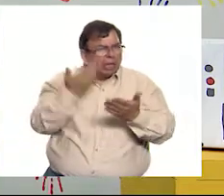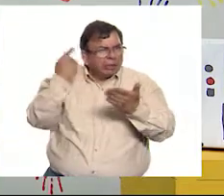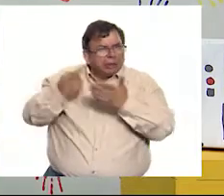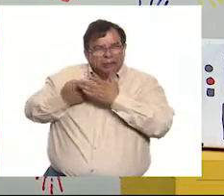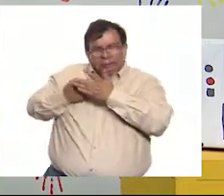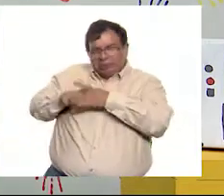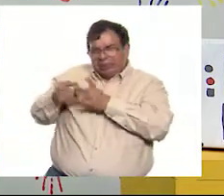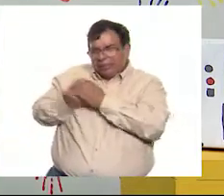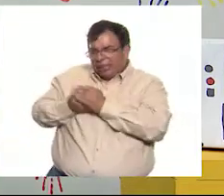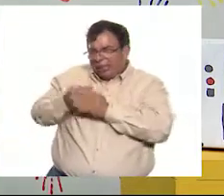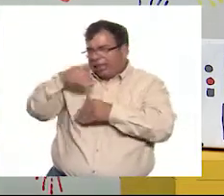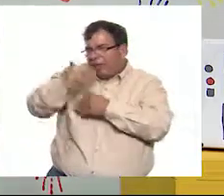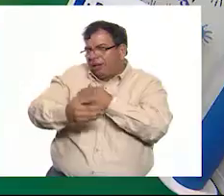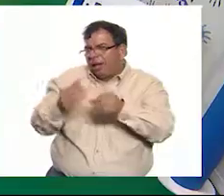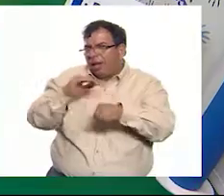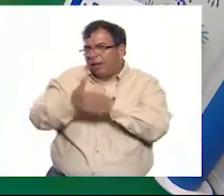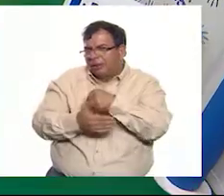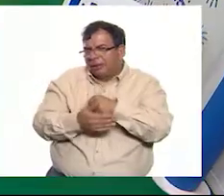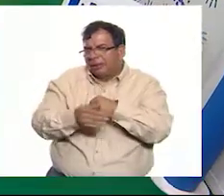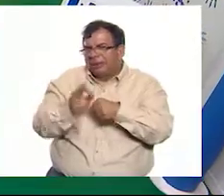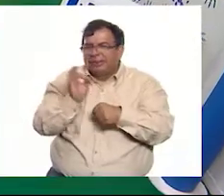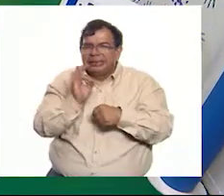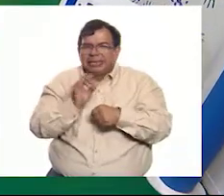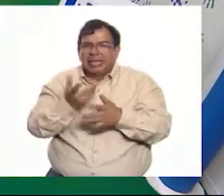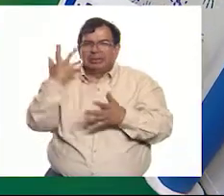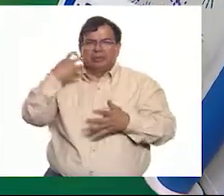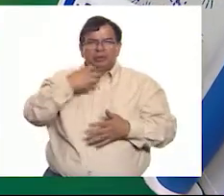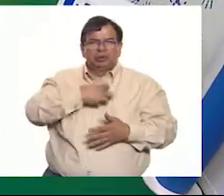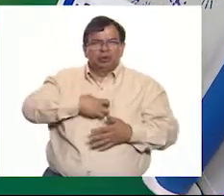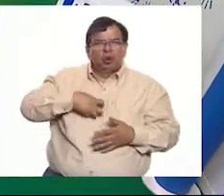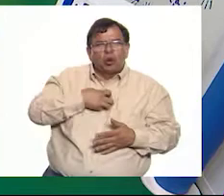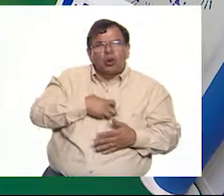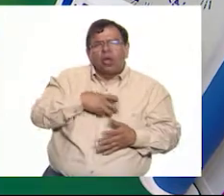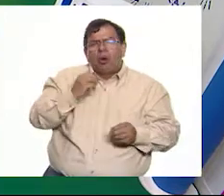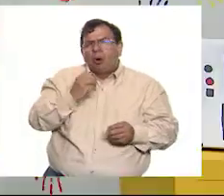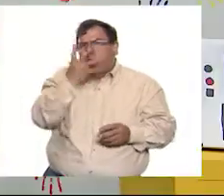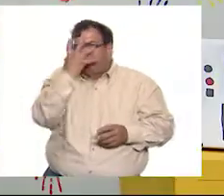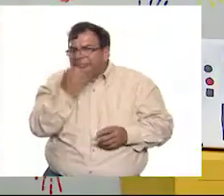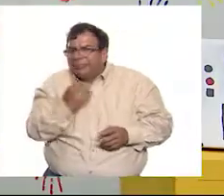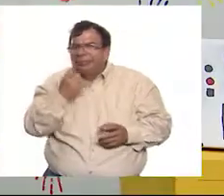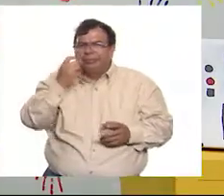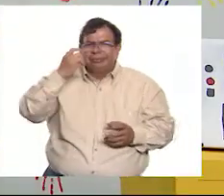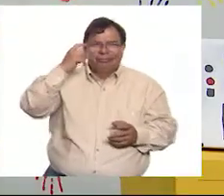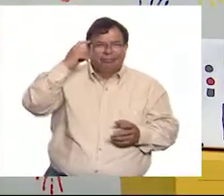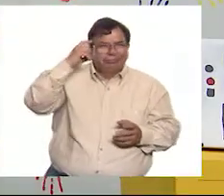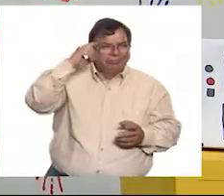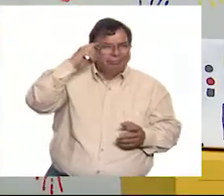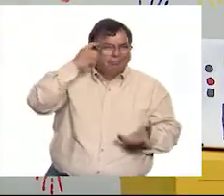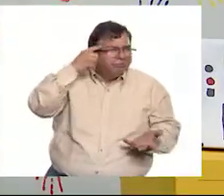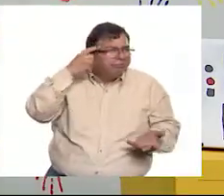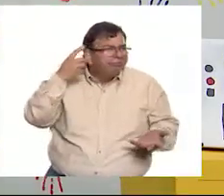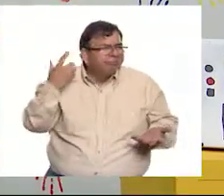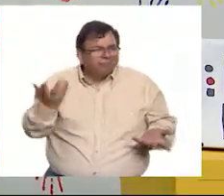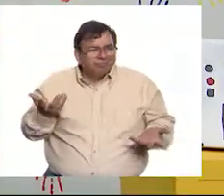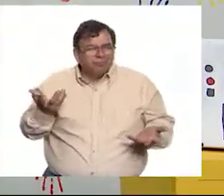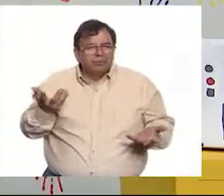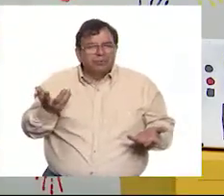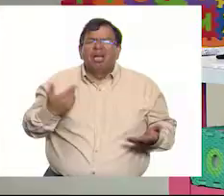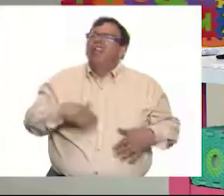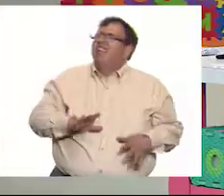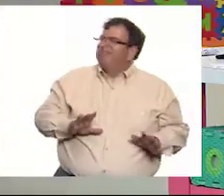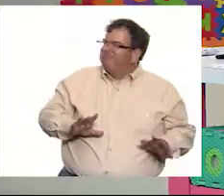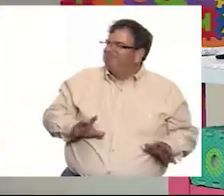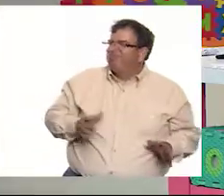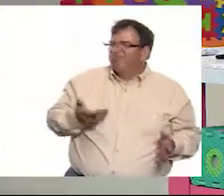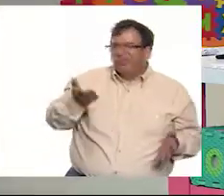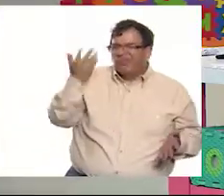sesión y cómo la terminaste? Tal vez estabas, no sé, contento o triste o enojado. Pues al principio estaba